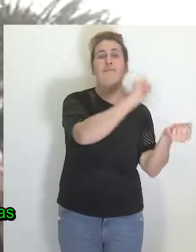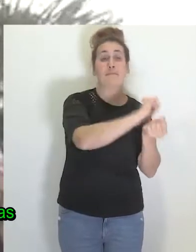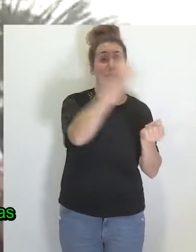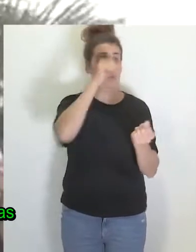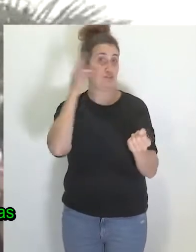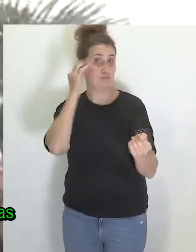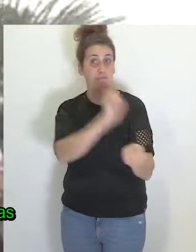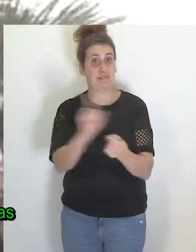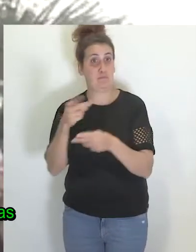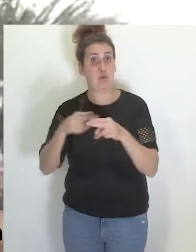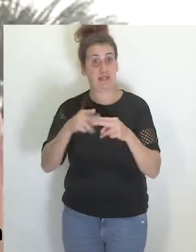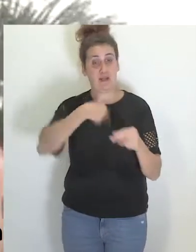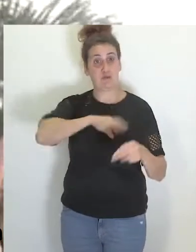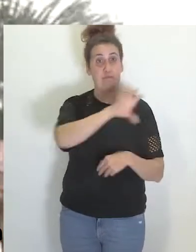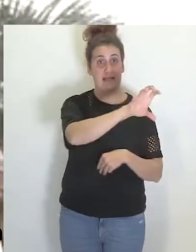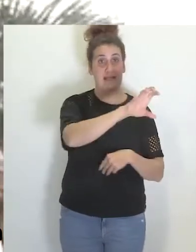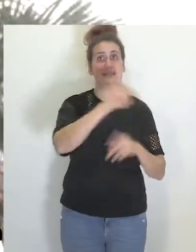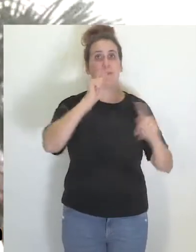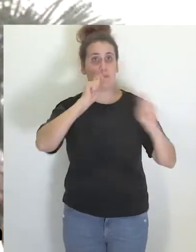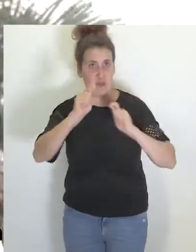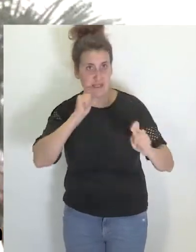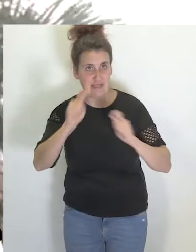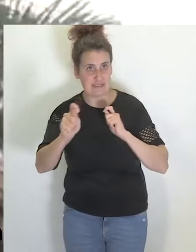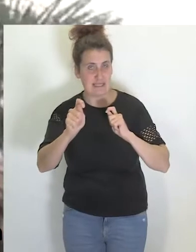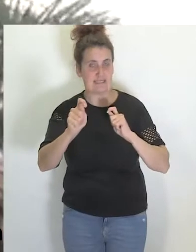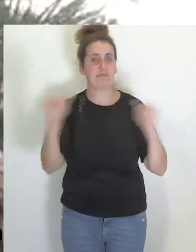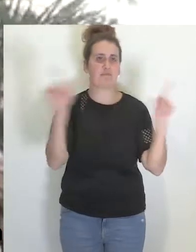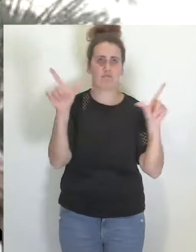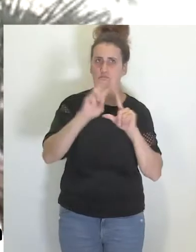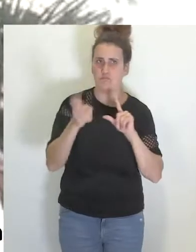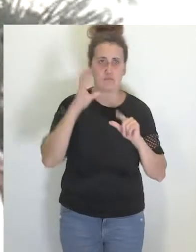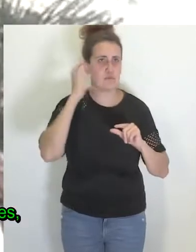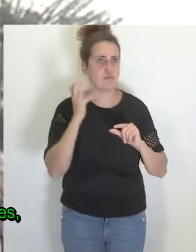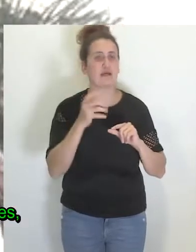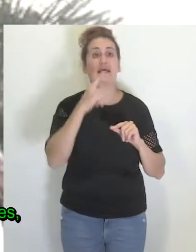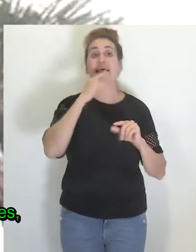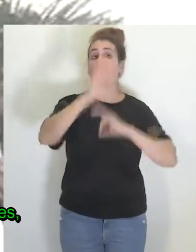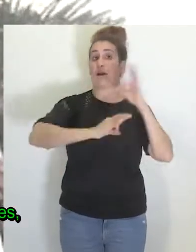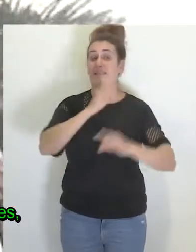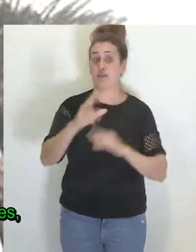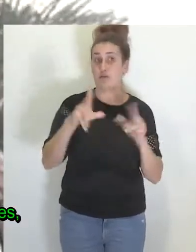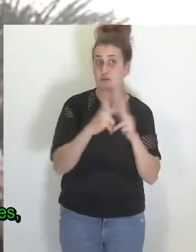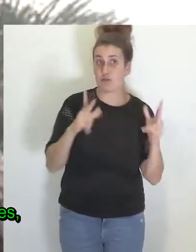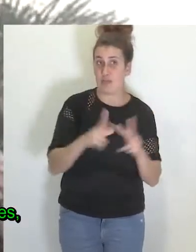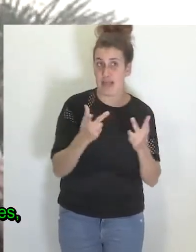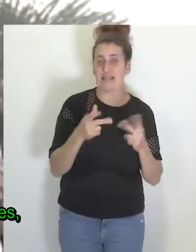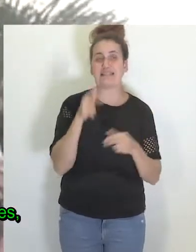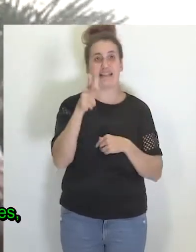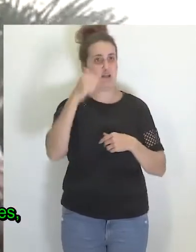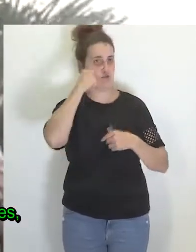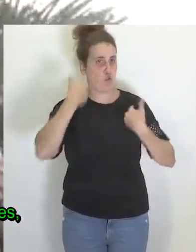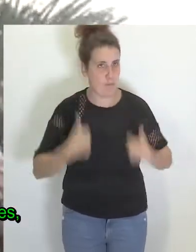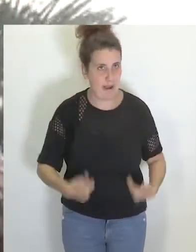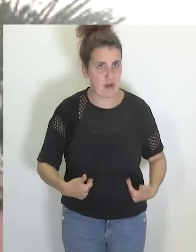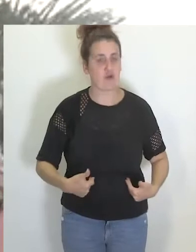presas políticas en nuestro país, a los periodistas y medios de comunicación y a las organizaciones sociales de